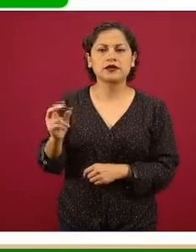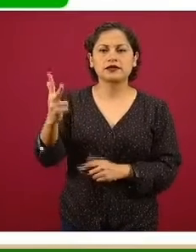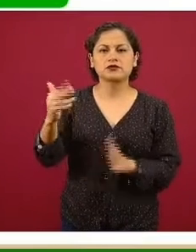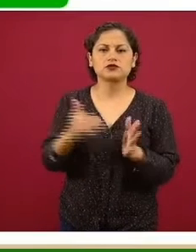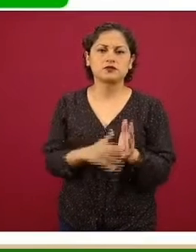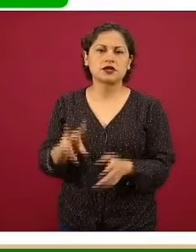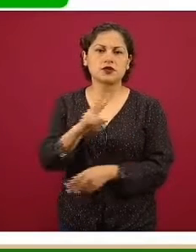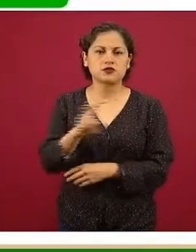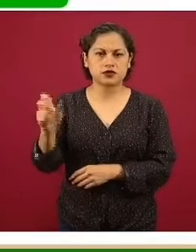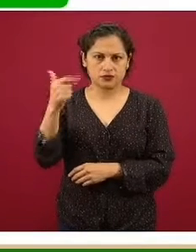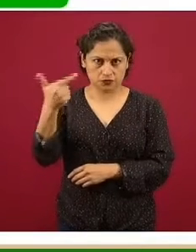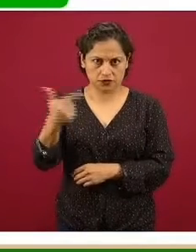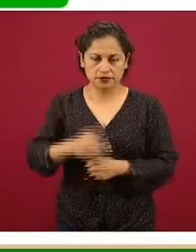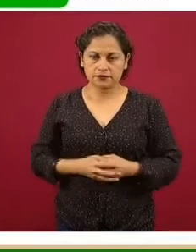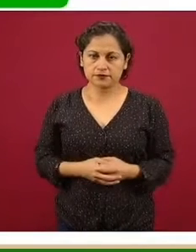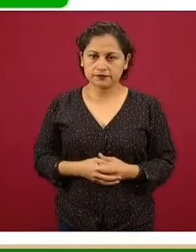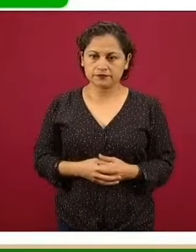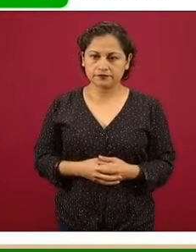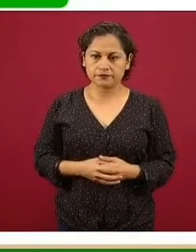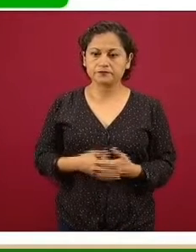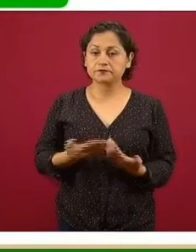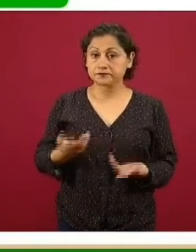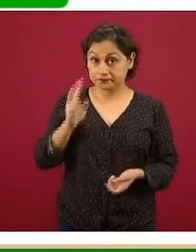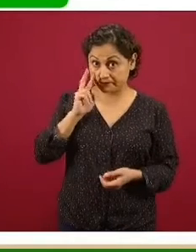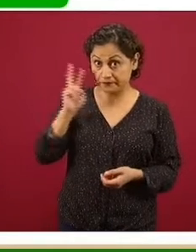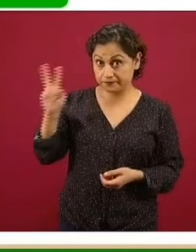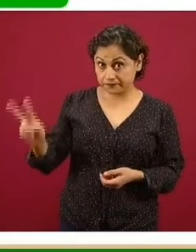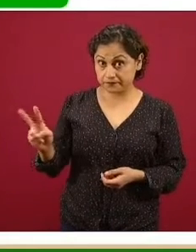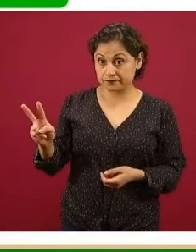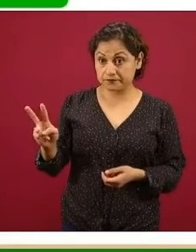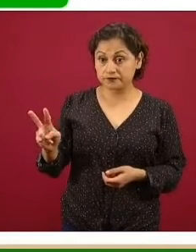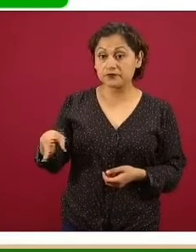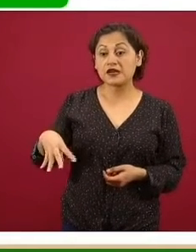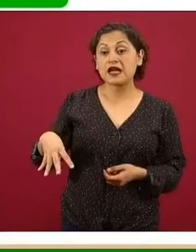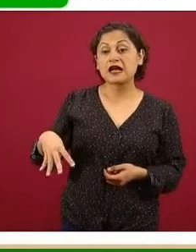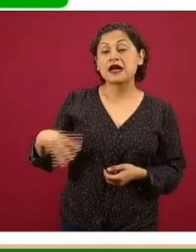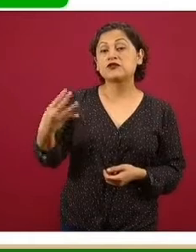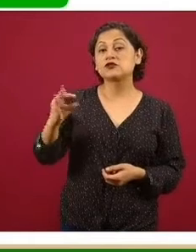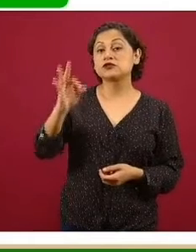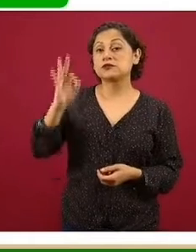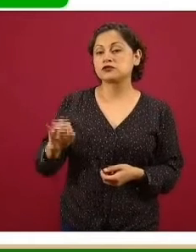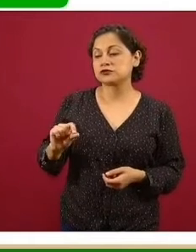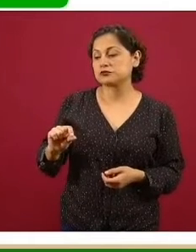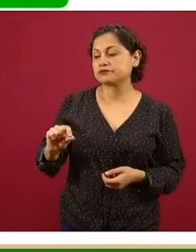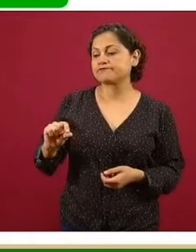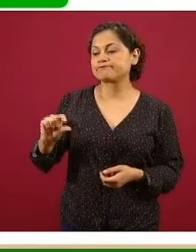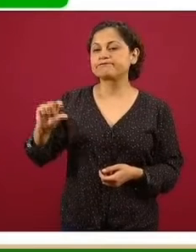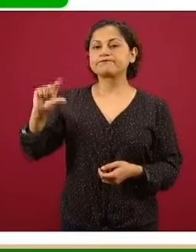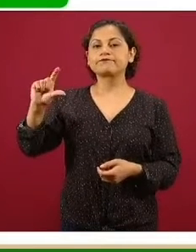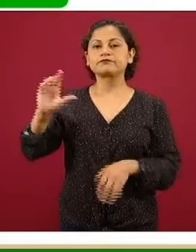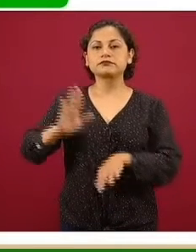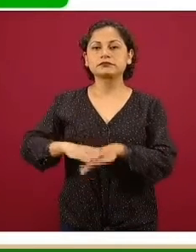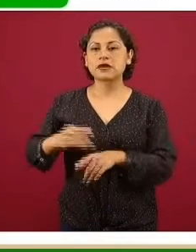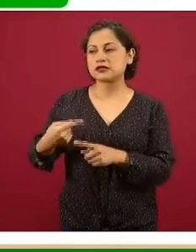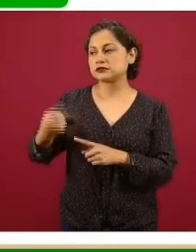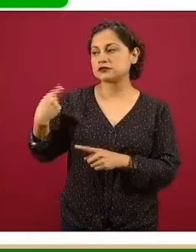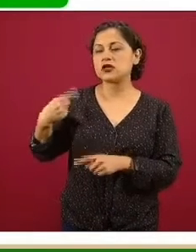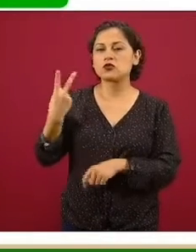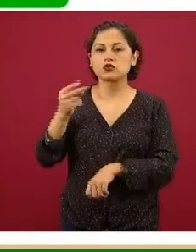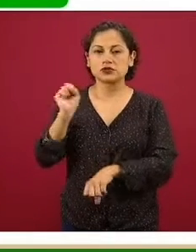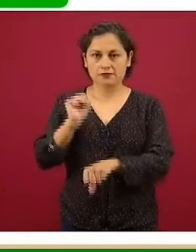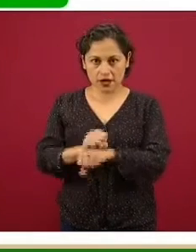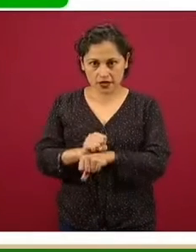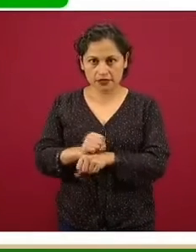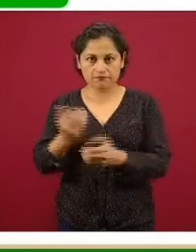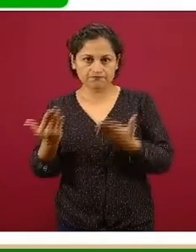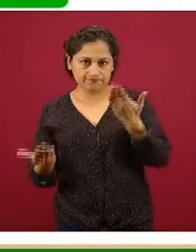48.207. Así también vemos un incremento que continúa de más 14% para las últimas 2 semanas comparadas de